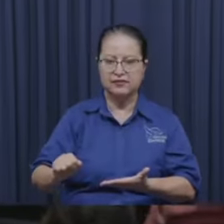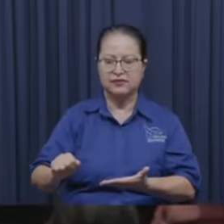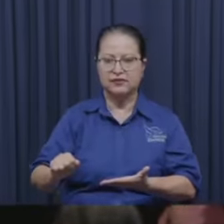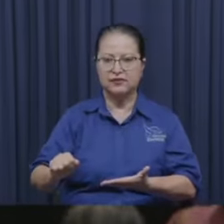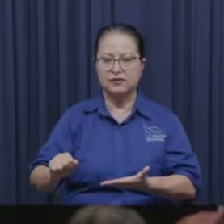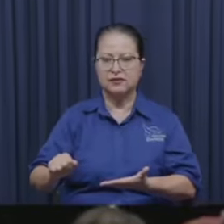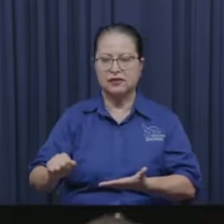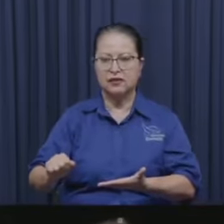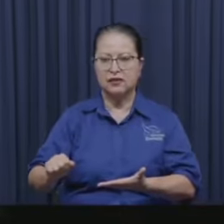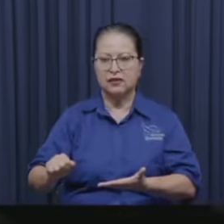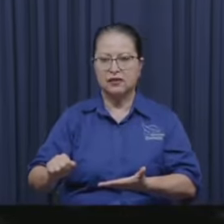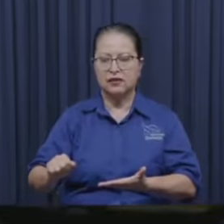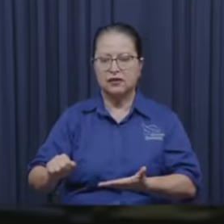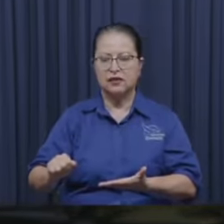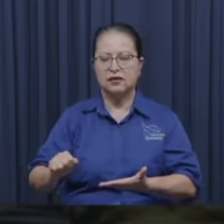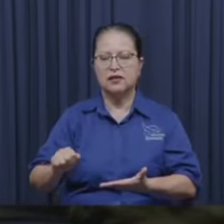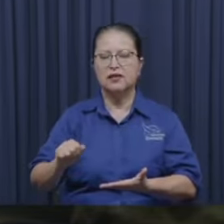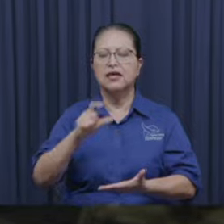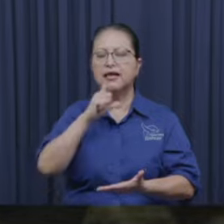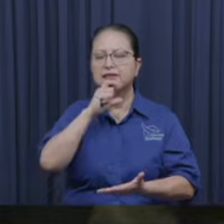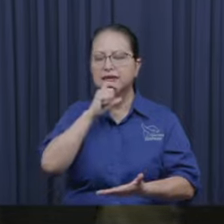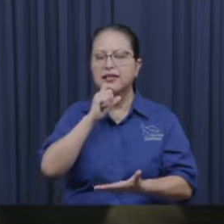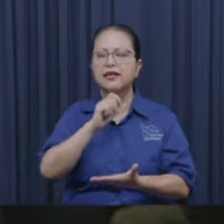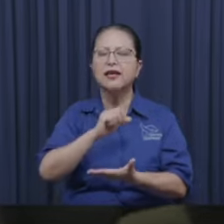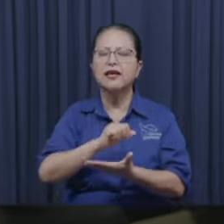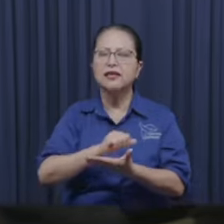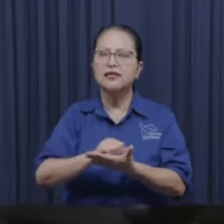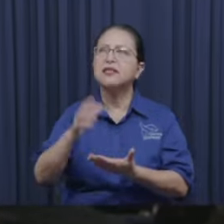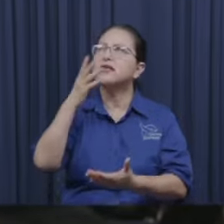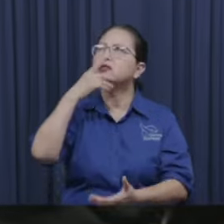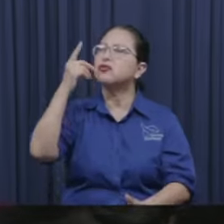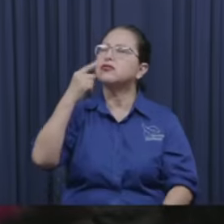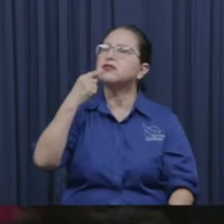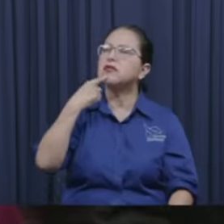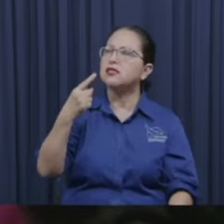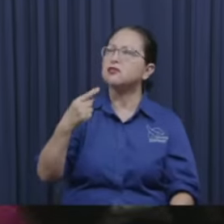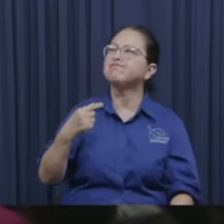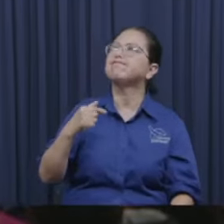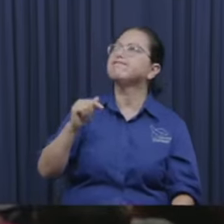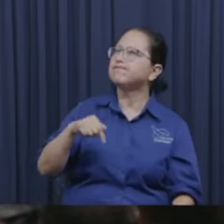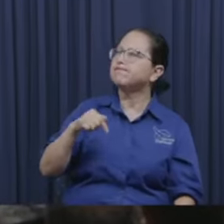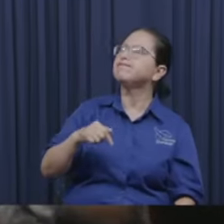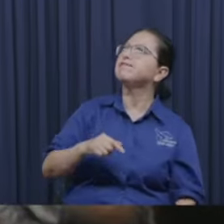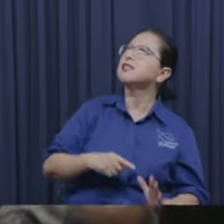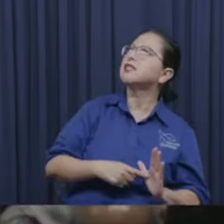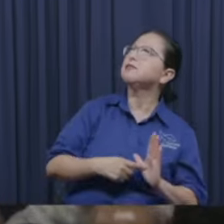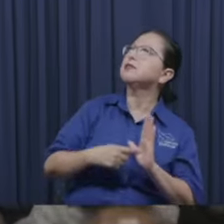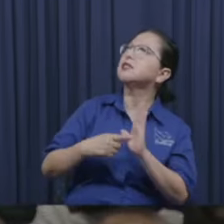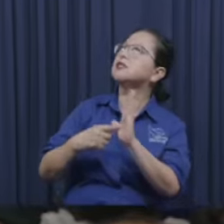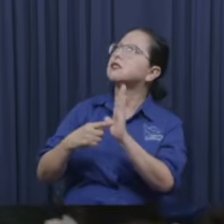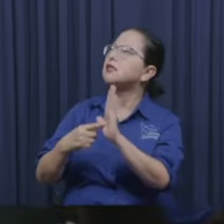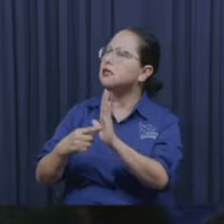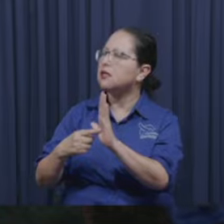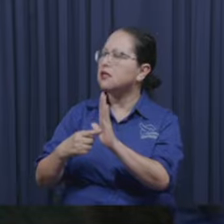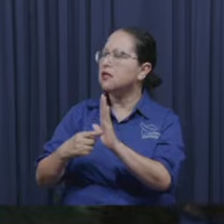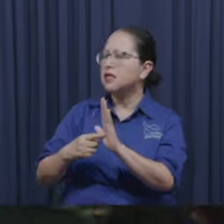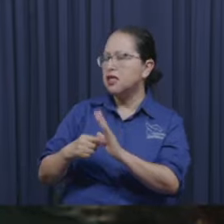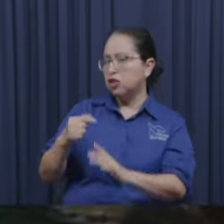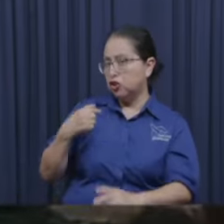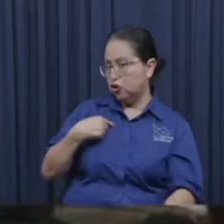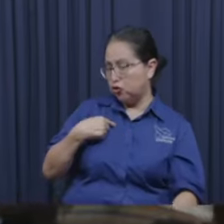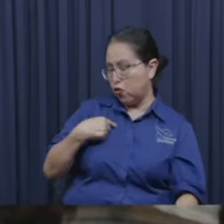cena la cena del señor aquí estoy señor no quiero juzgar a fulano sutano mengano pero